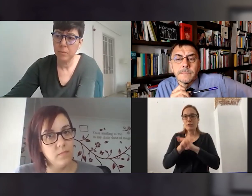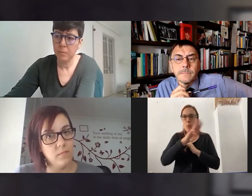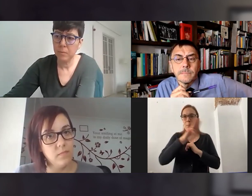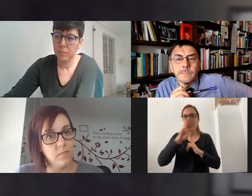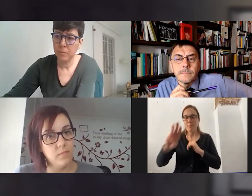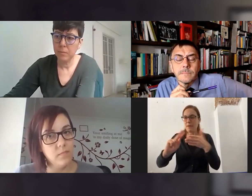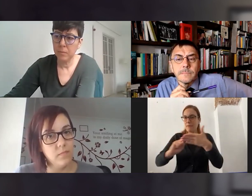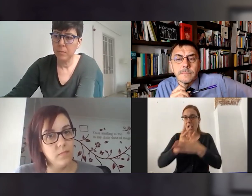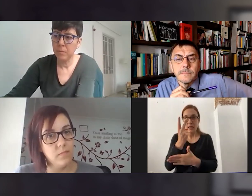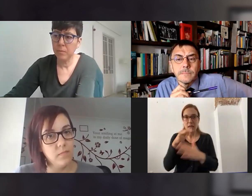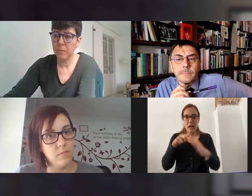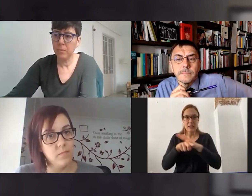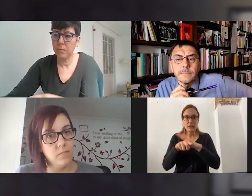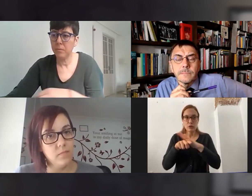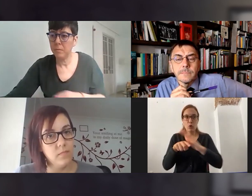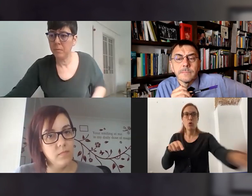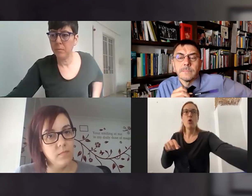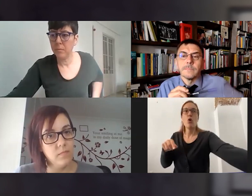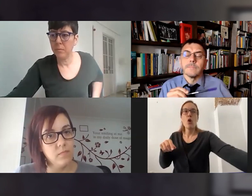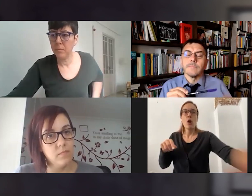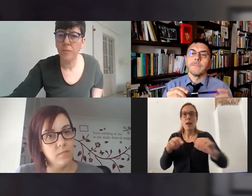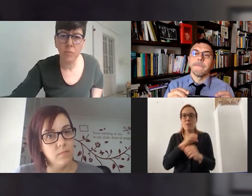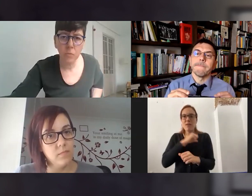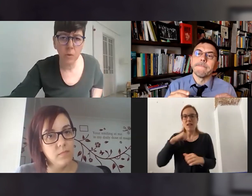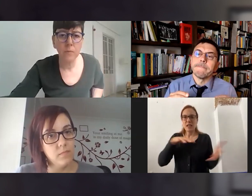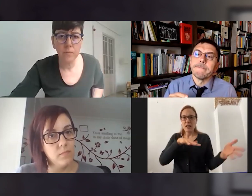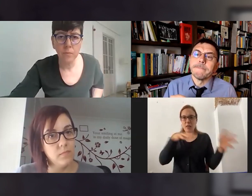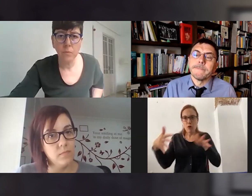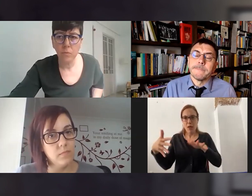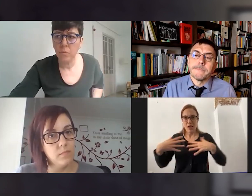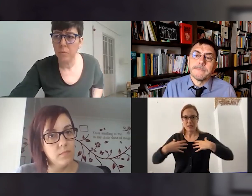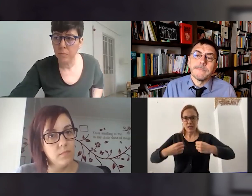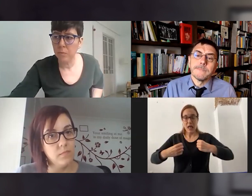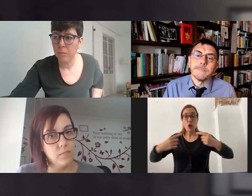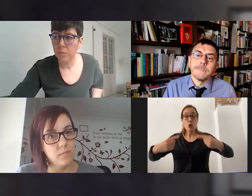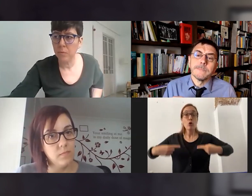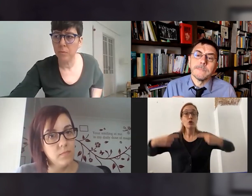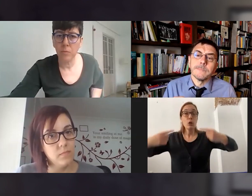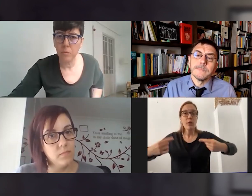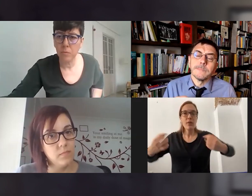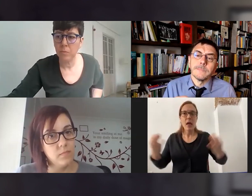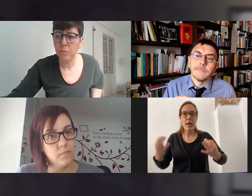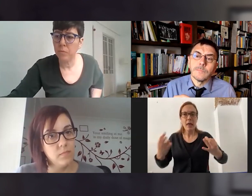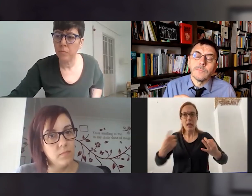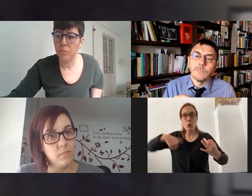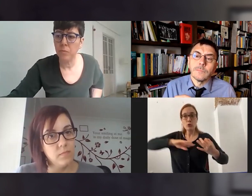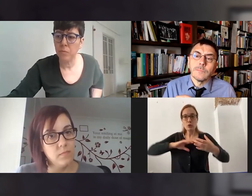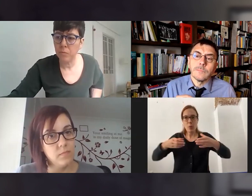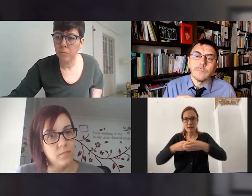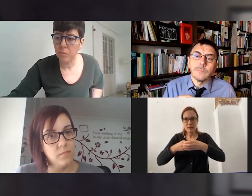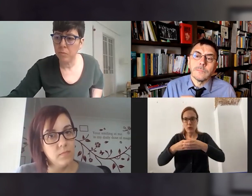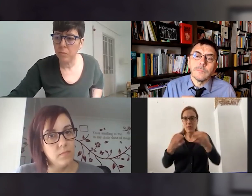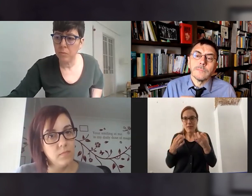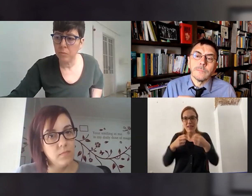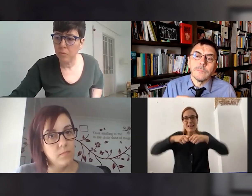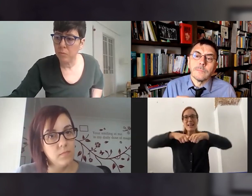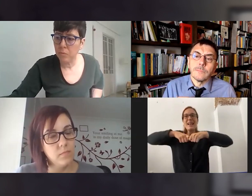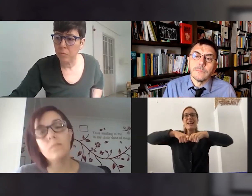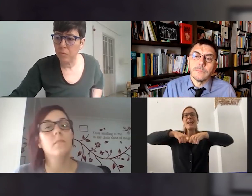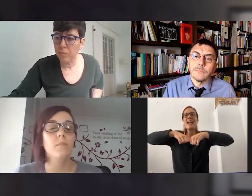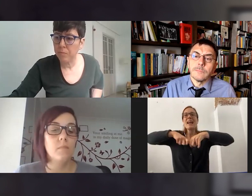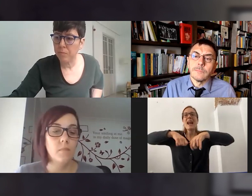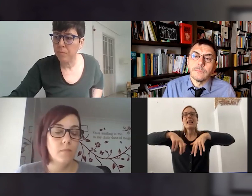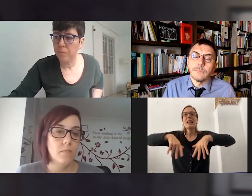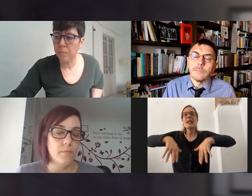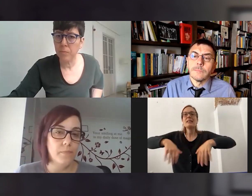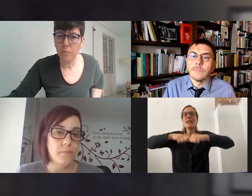en la gestión privatizadora de la sanidad, la consecuencia es que le toca a nuestro partido echar raíces entre el personal sanitario y en los barrios